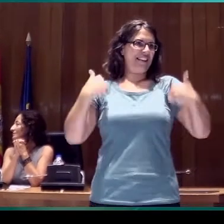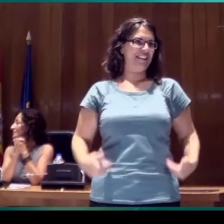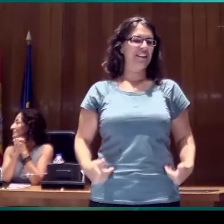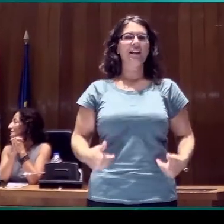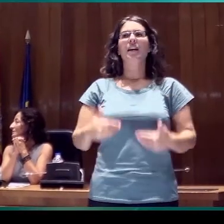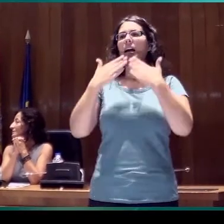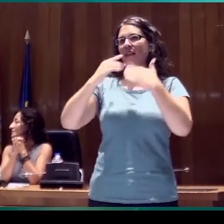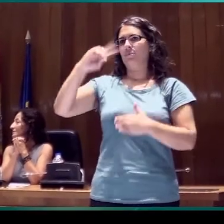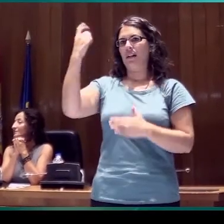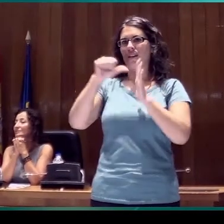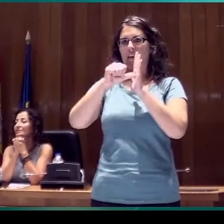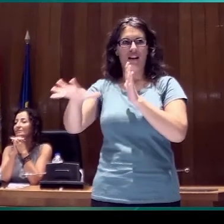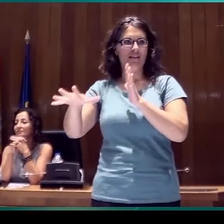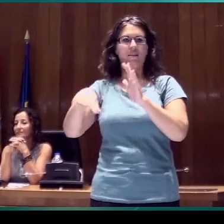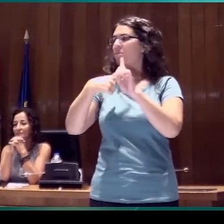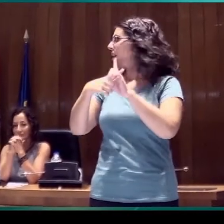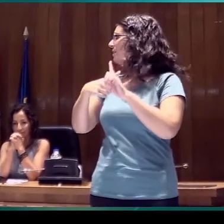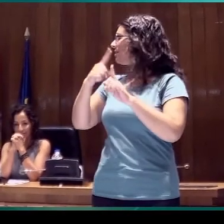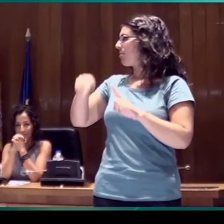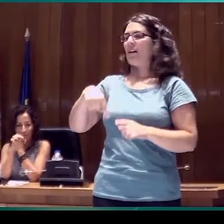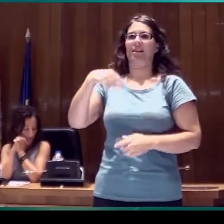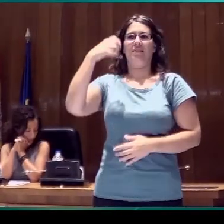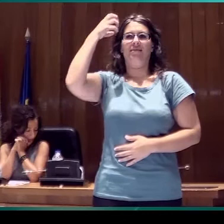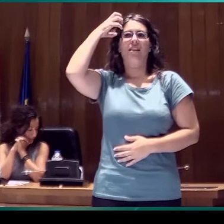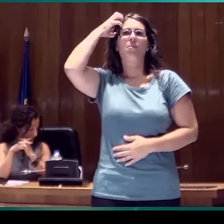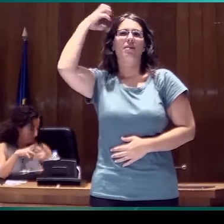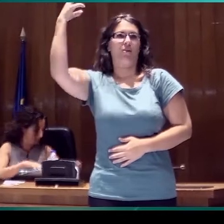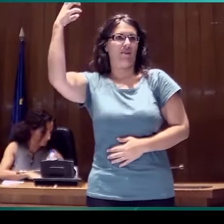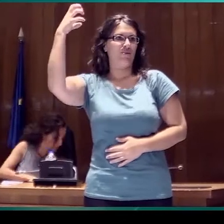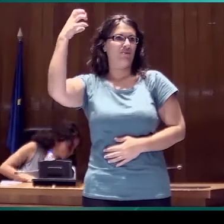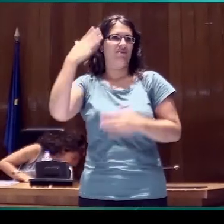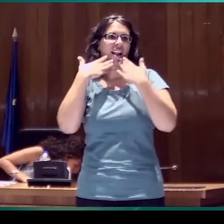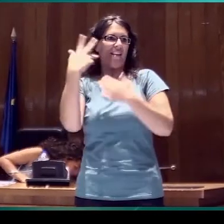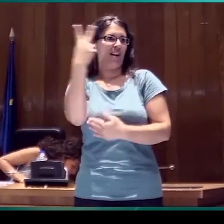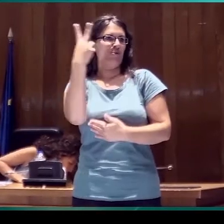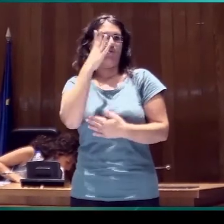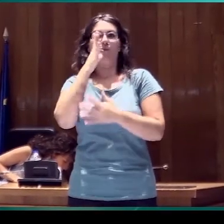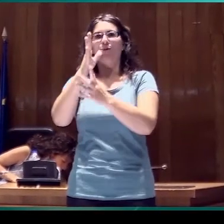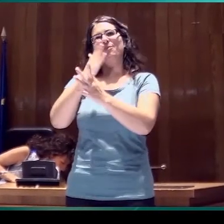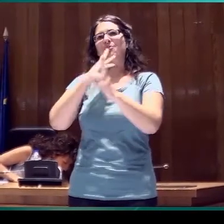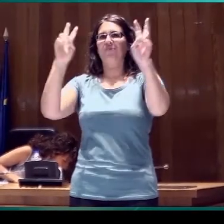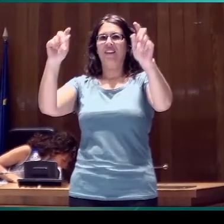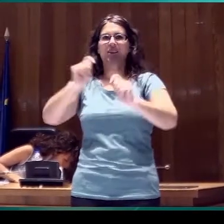CNLS y al Real Patronato por darnos la oportunidad de estar hoy aquí con todos vosotros.